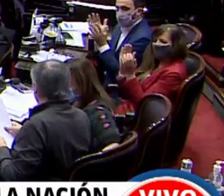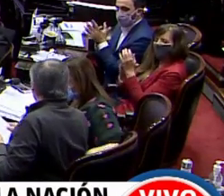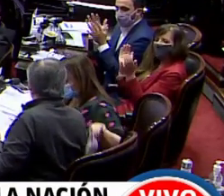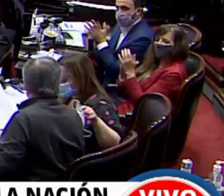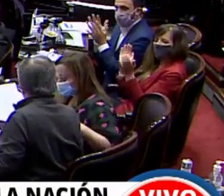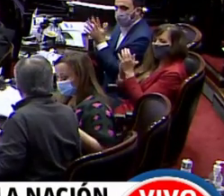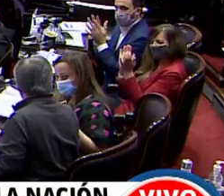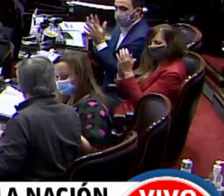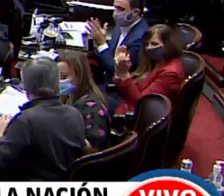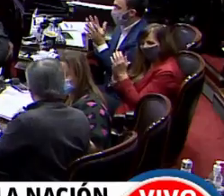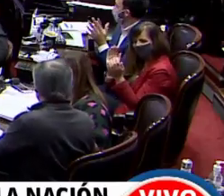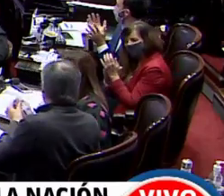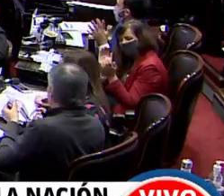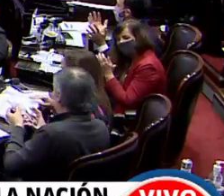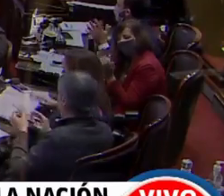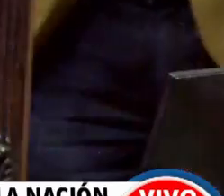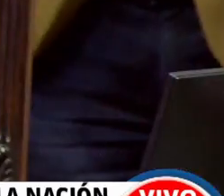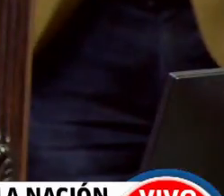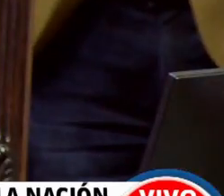diputado kirchner